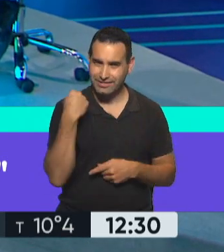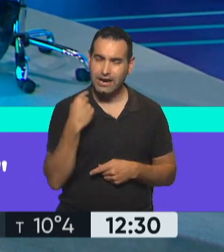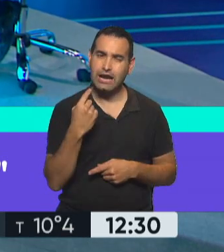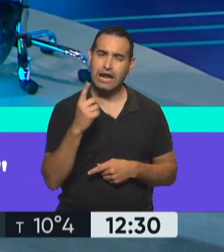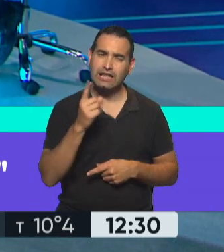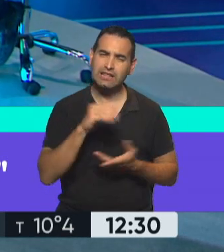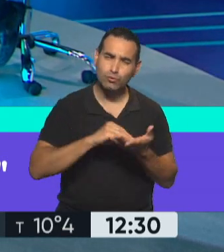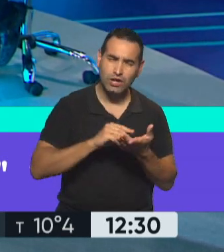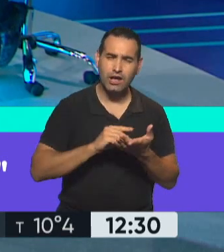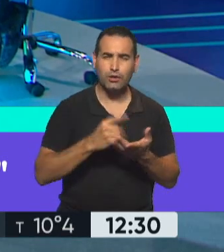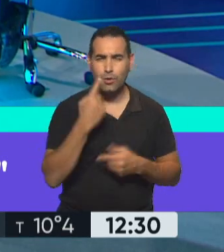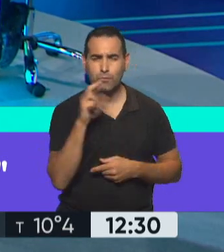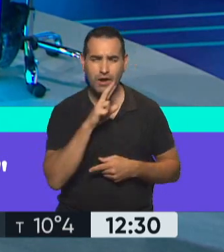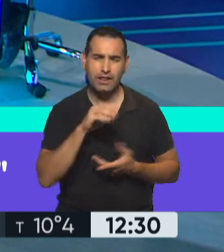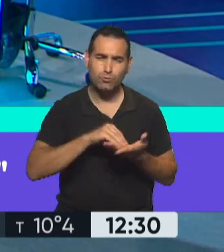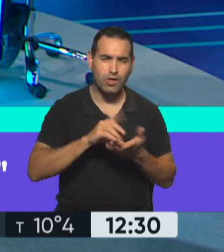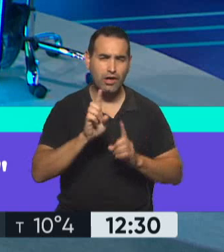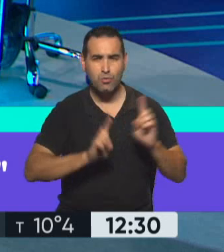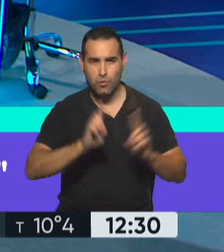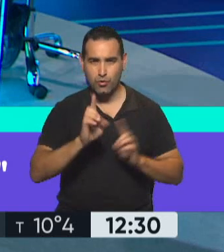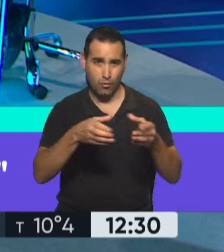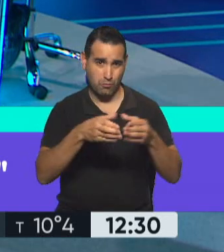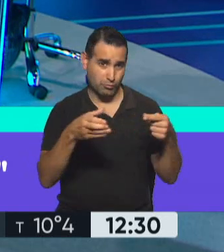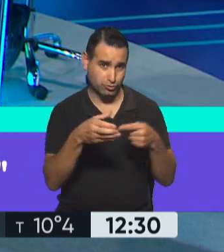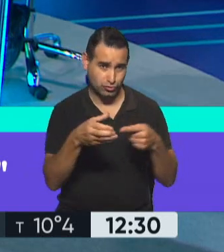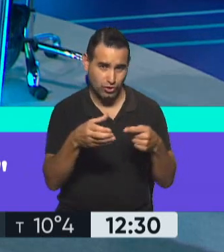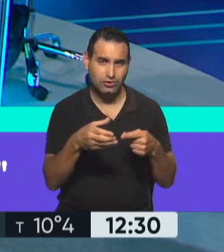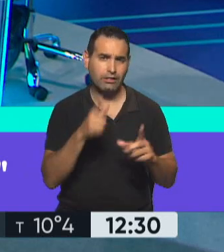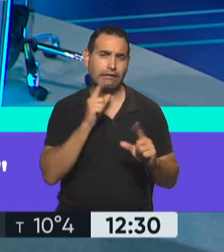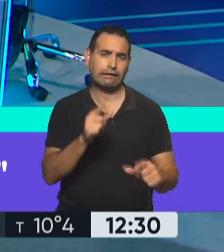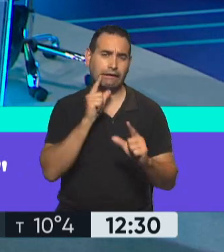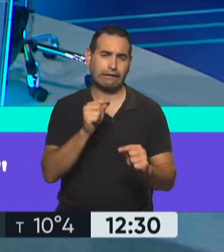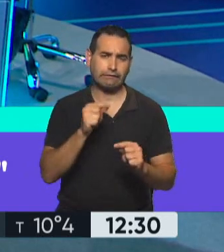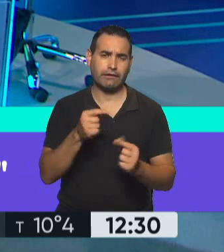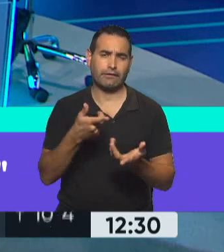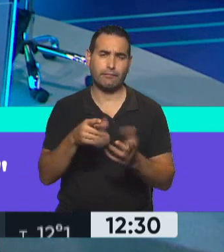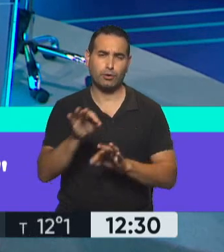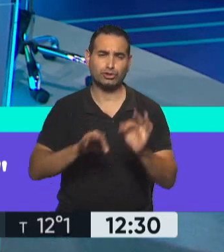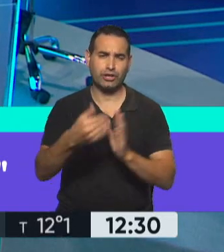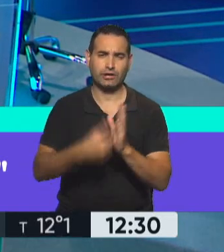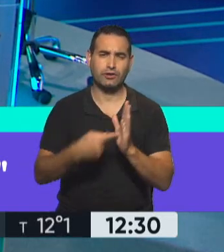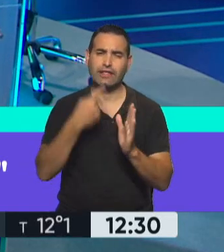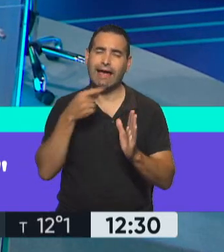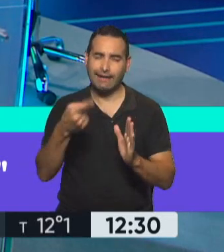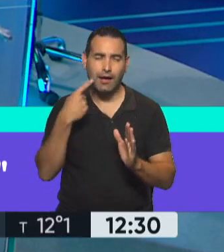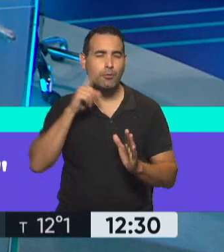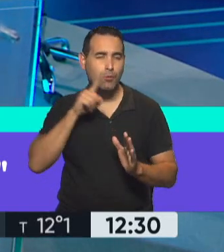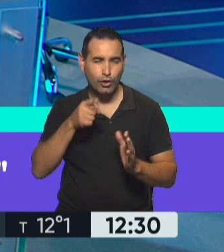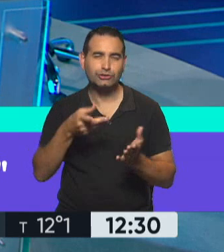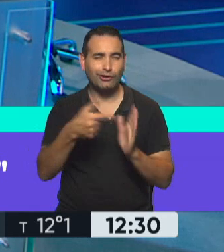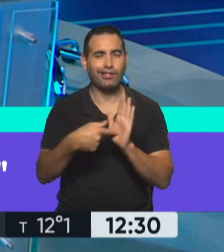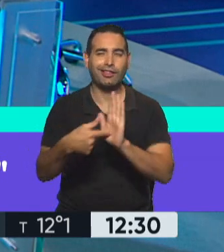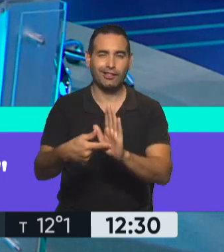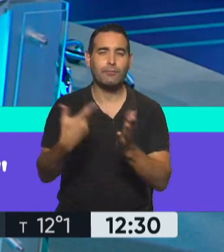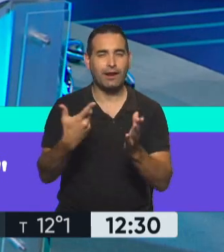algunos diputados y diputadas de la oposición criticaron esta medida por electoralista. Para tener